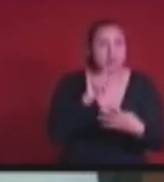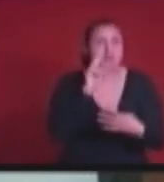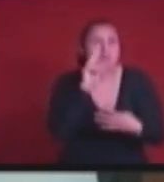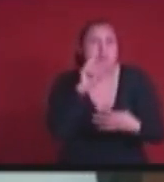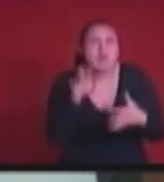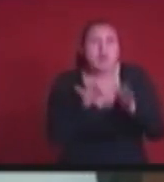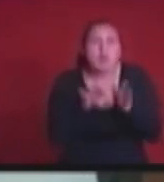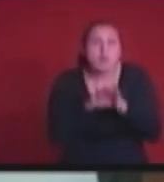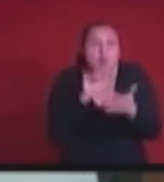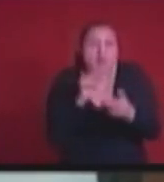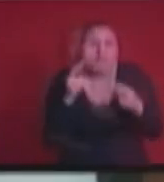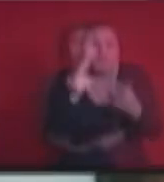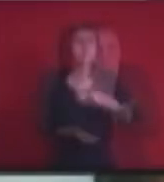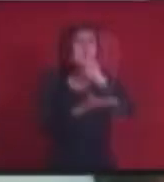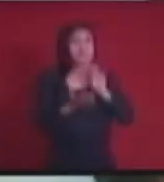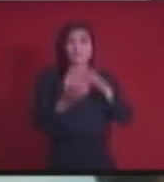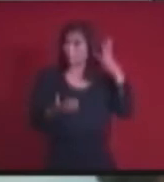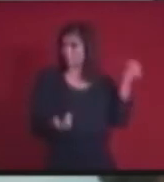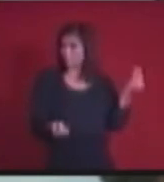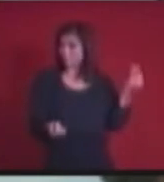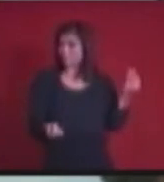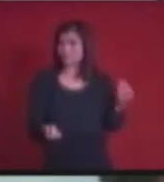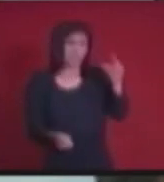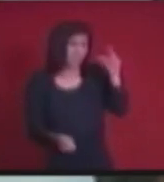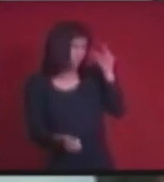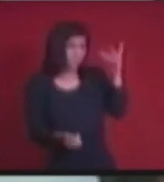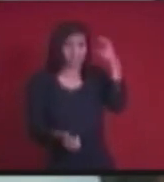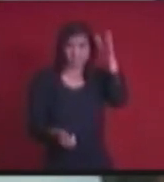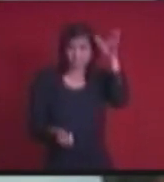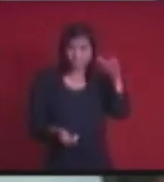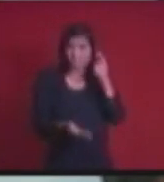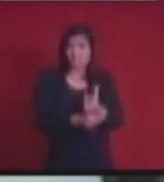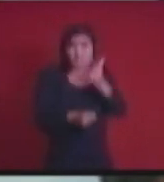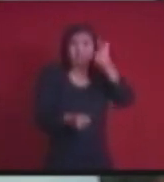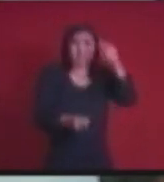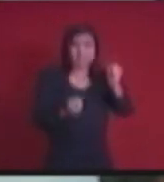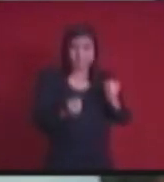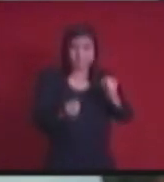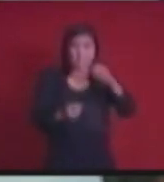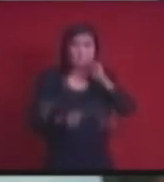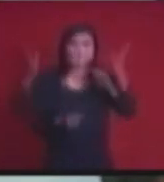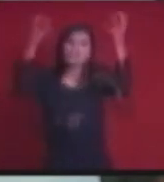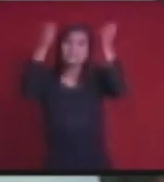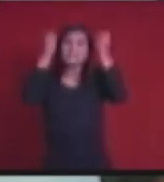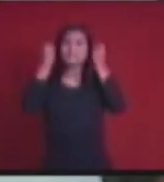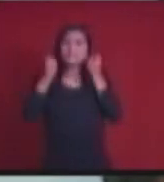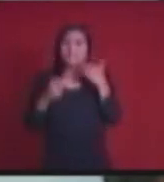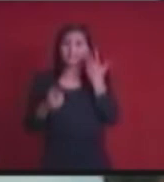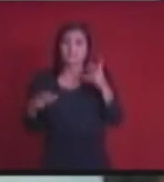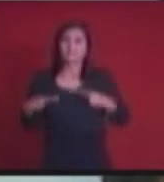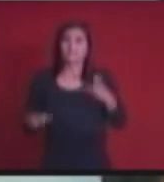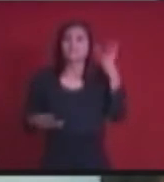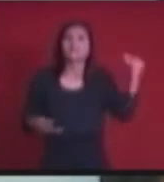ciudadana compuesta por la sociedad civil. Nacho reconoce la gravedad de la inseguridad que vivimos los colimenses. Por otro